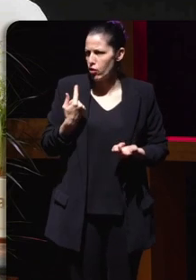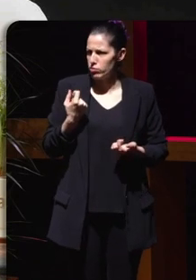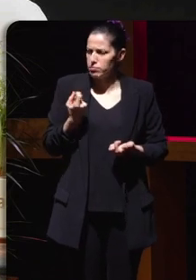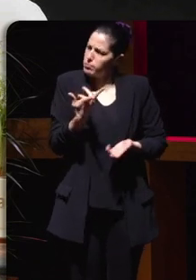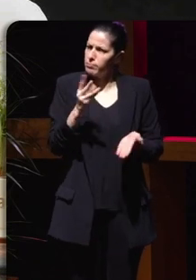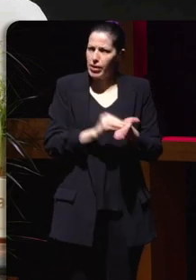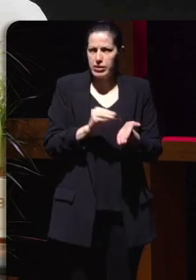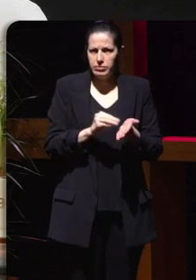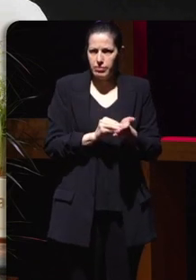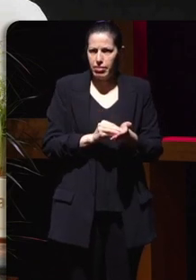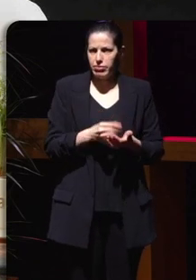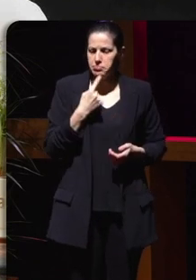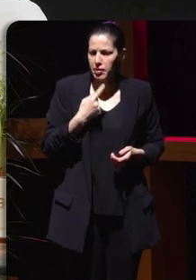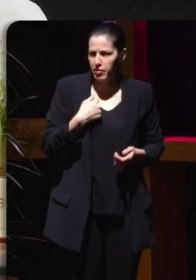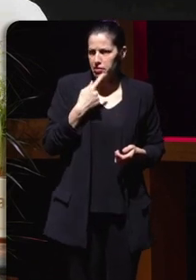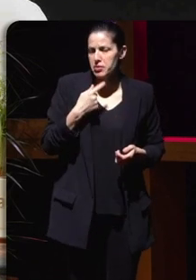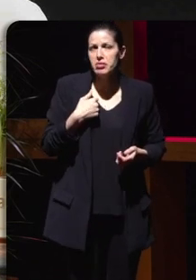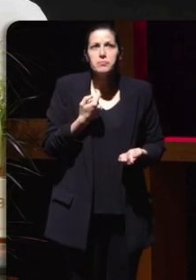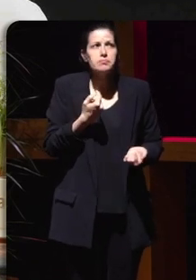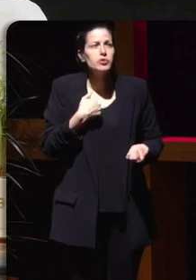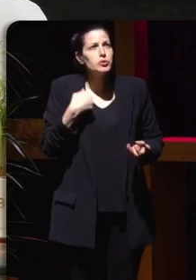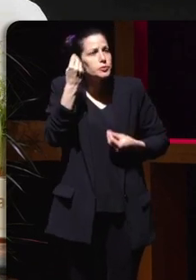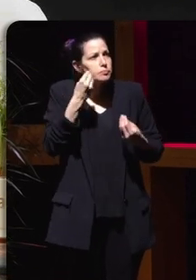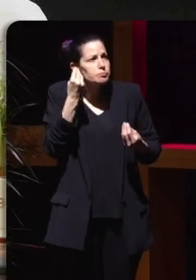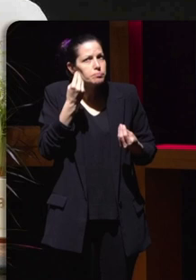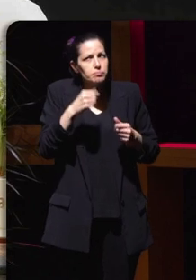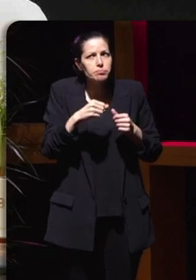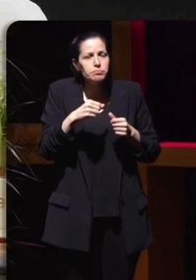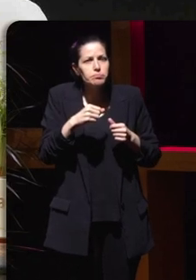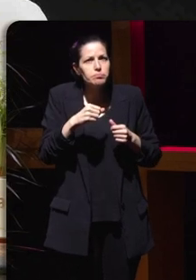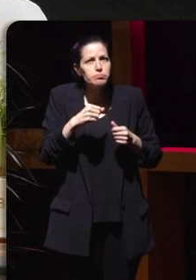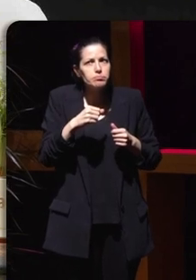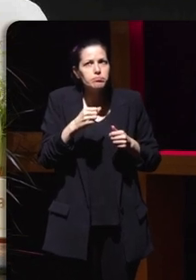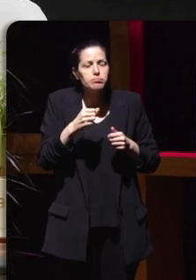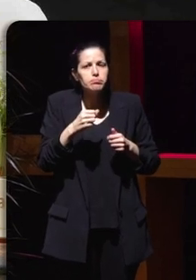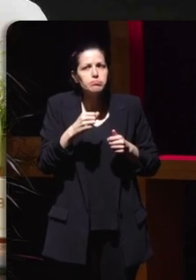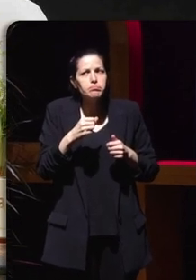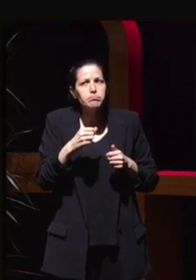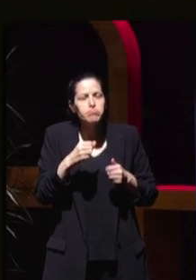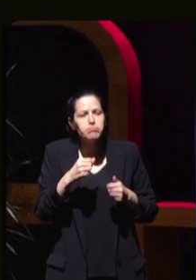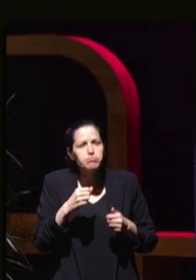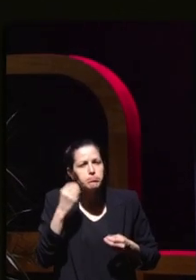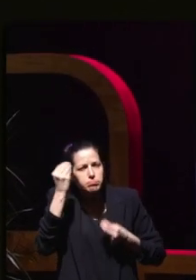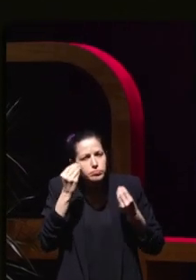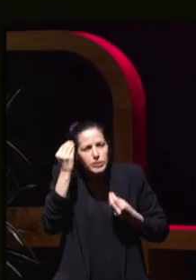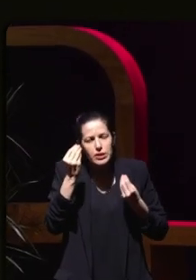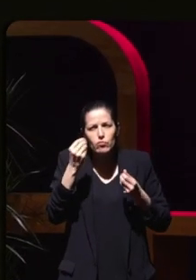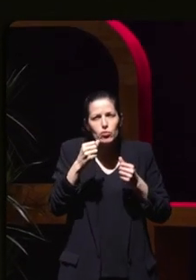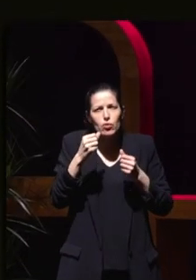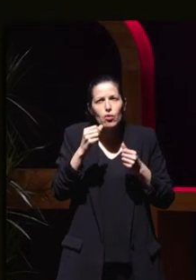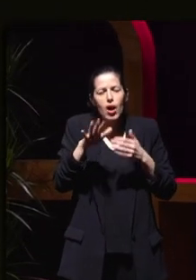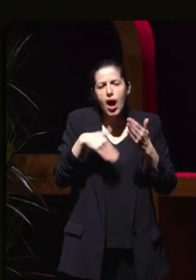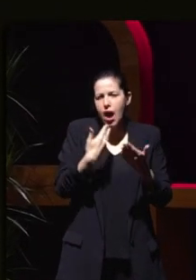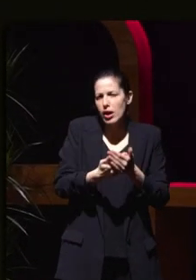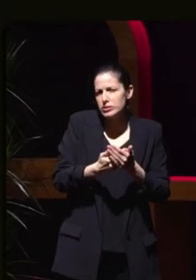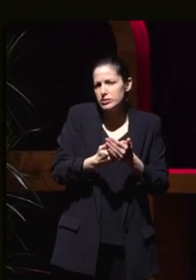y que nunca me atreverá a hacer atades pois de hasta después o confinamiento pienso que no confinamiento